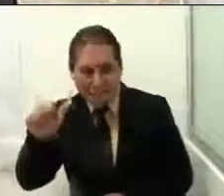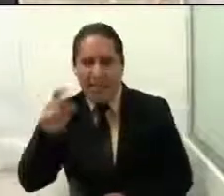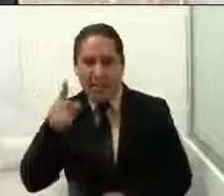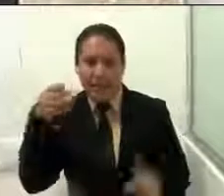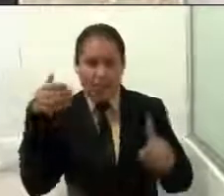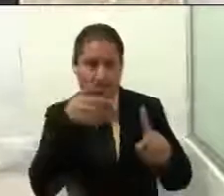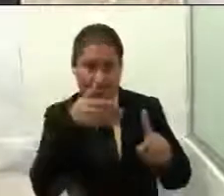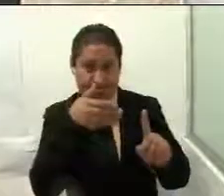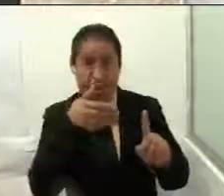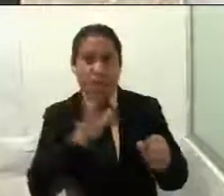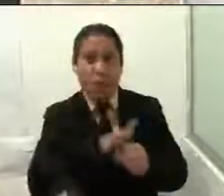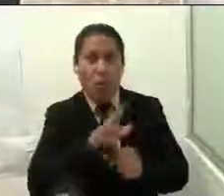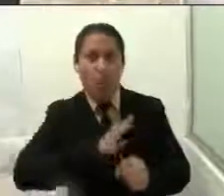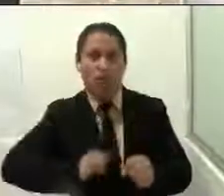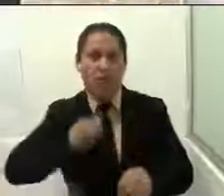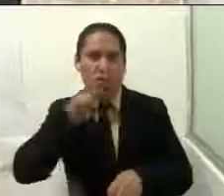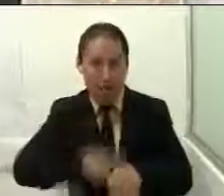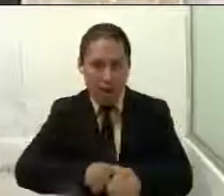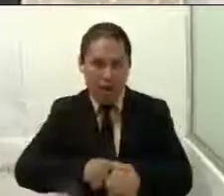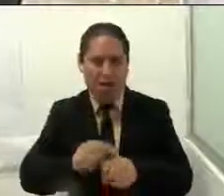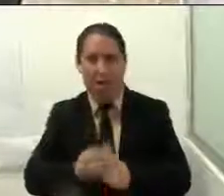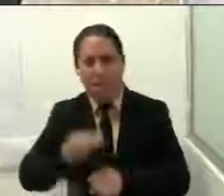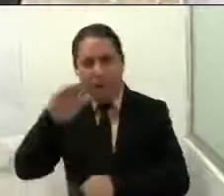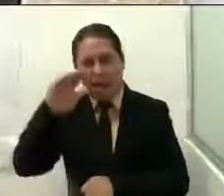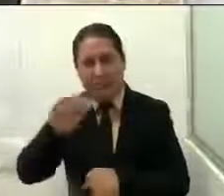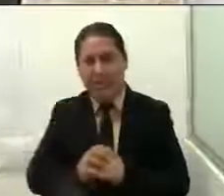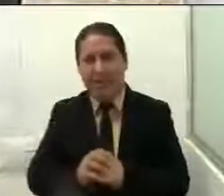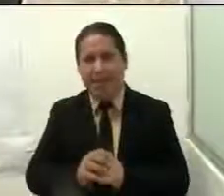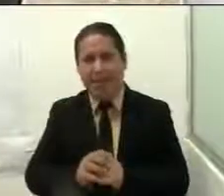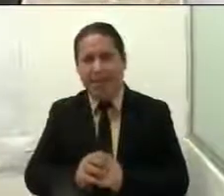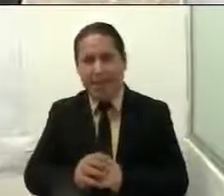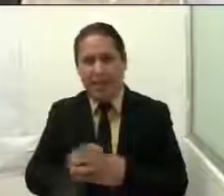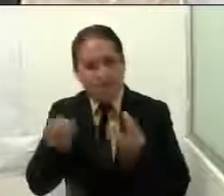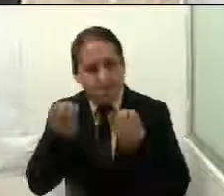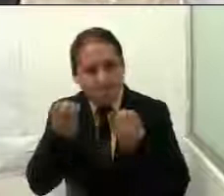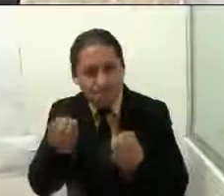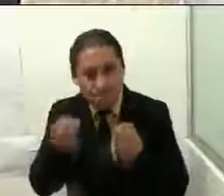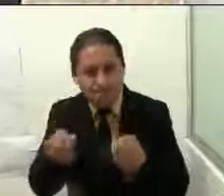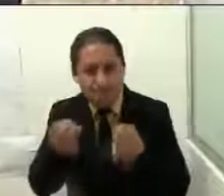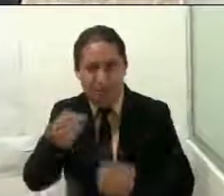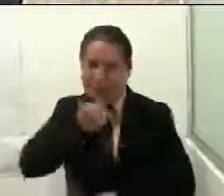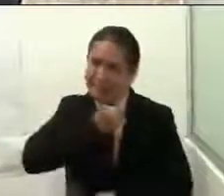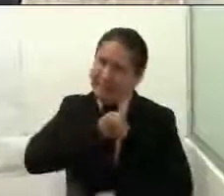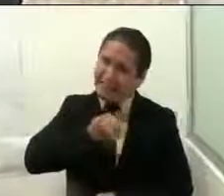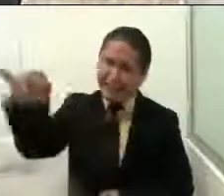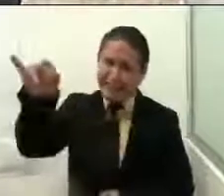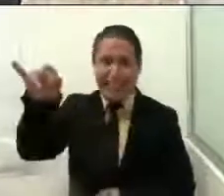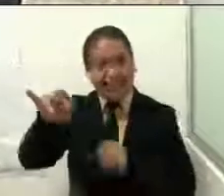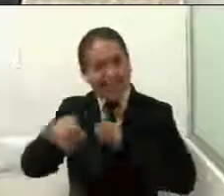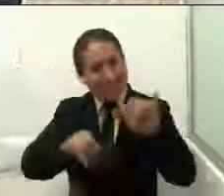a los municipios de más alto grado de marginación del estado de chiapas